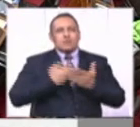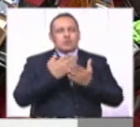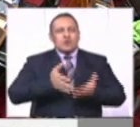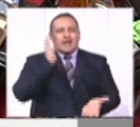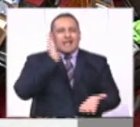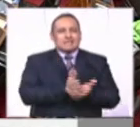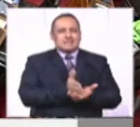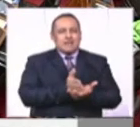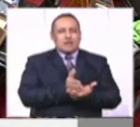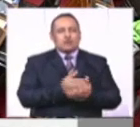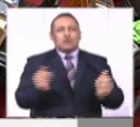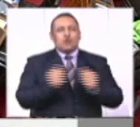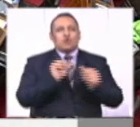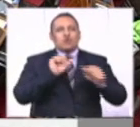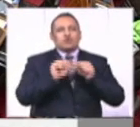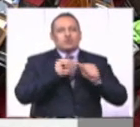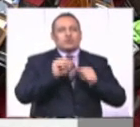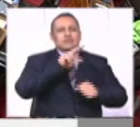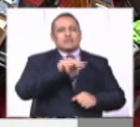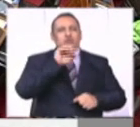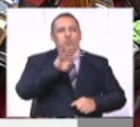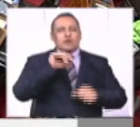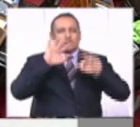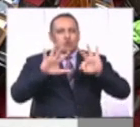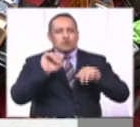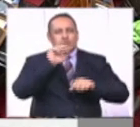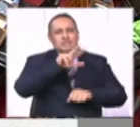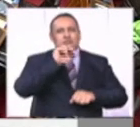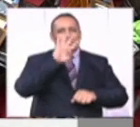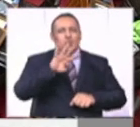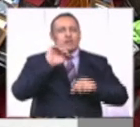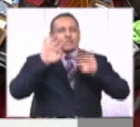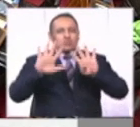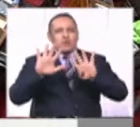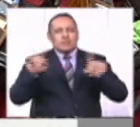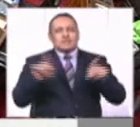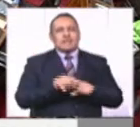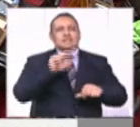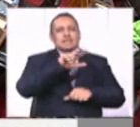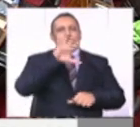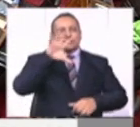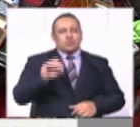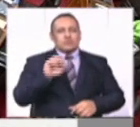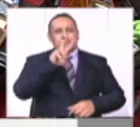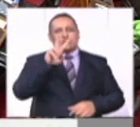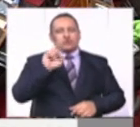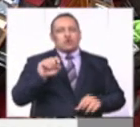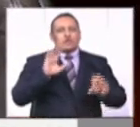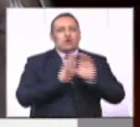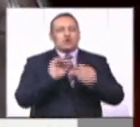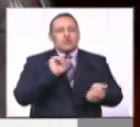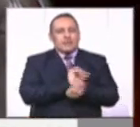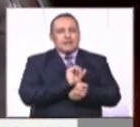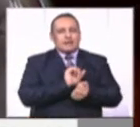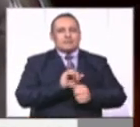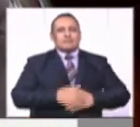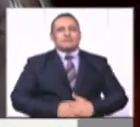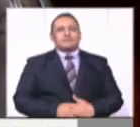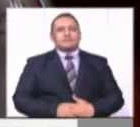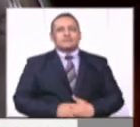sancionados en los artículos 348 349 352 del Código Penal